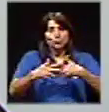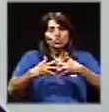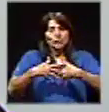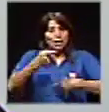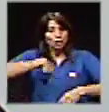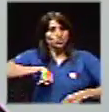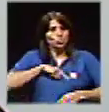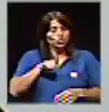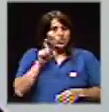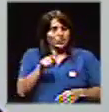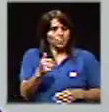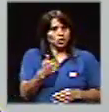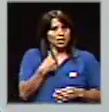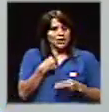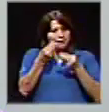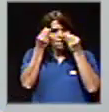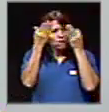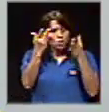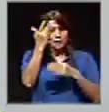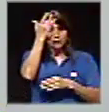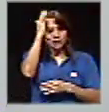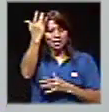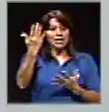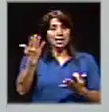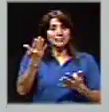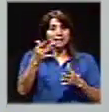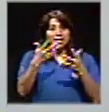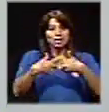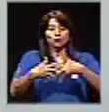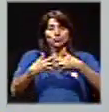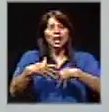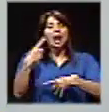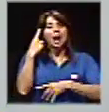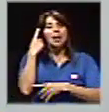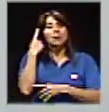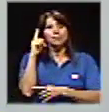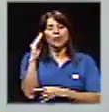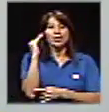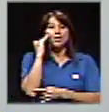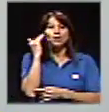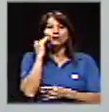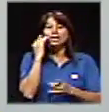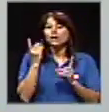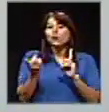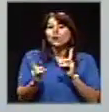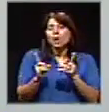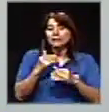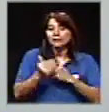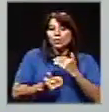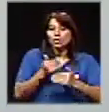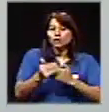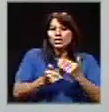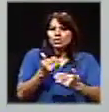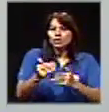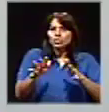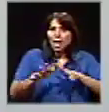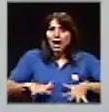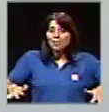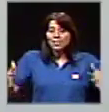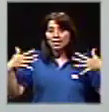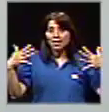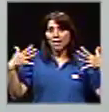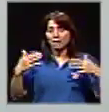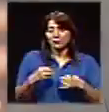tener información de inteligencia industrial para conocer cuáles son los procesos ambientales o el